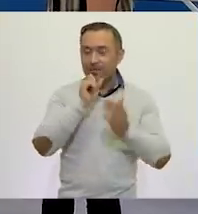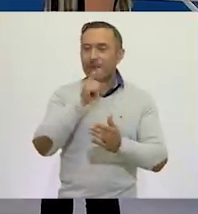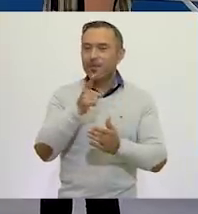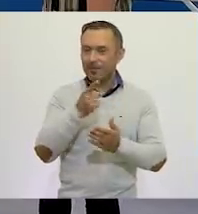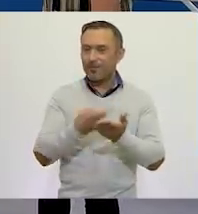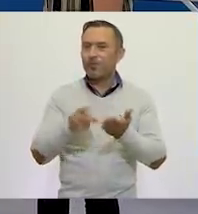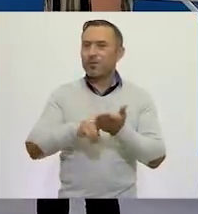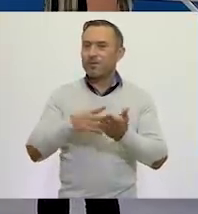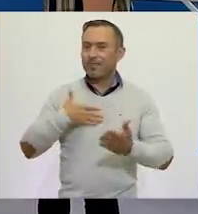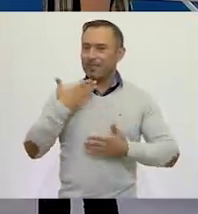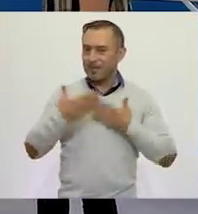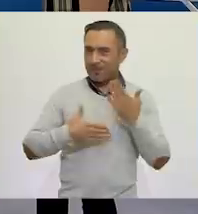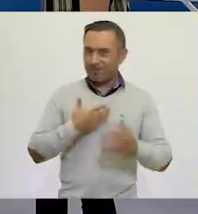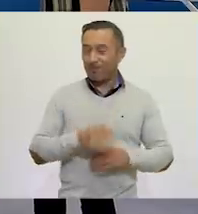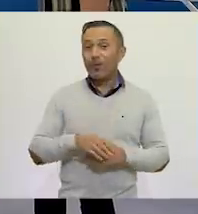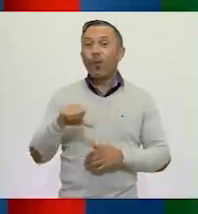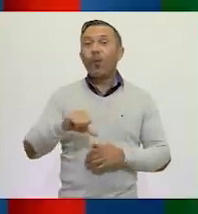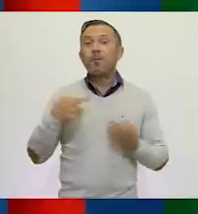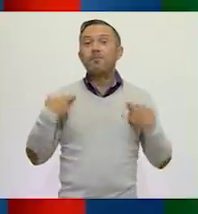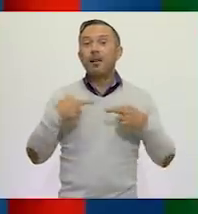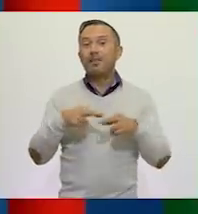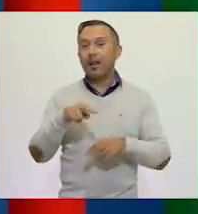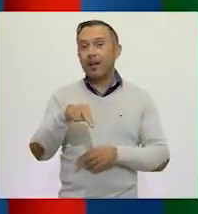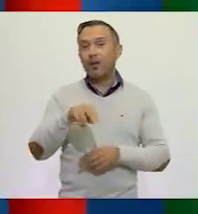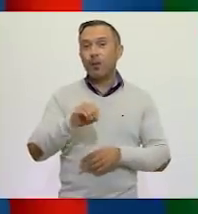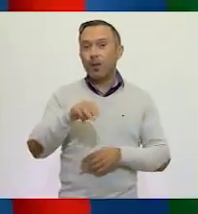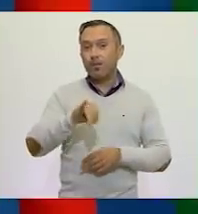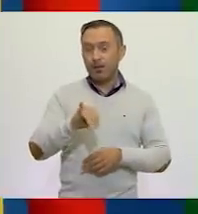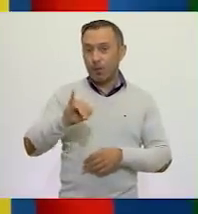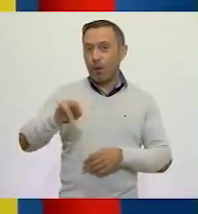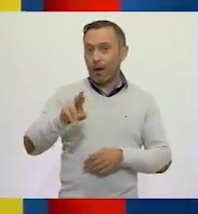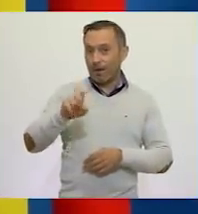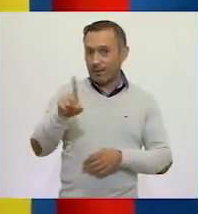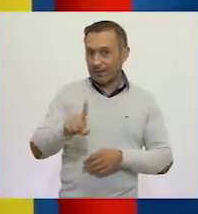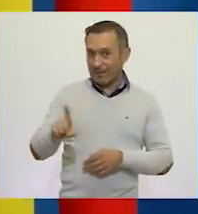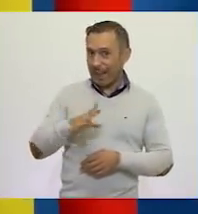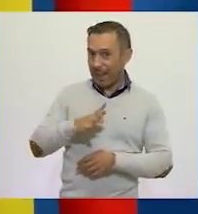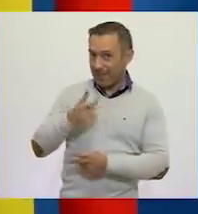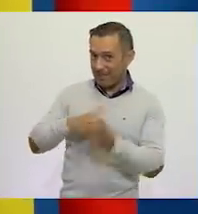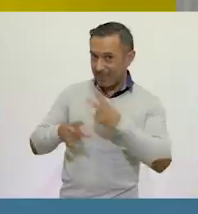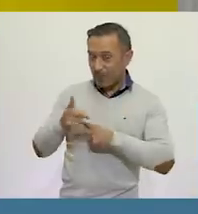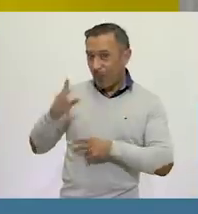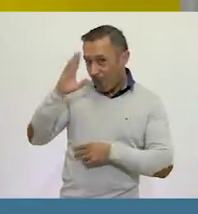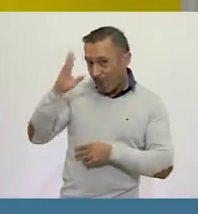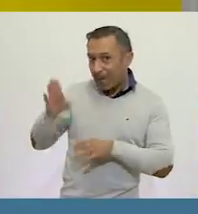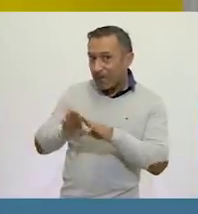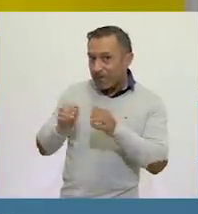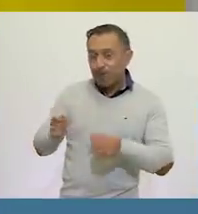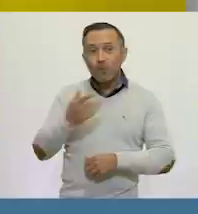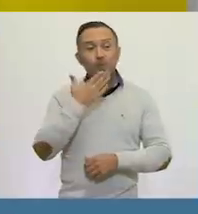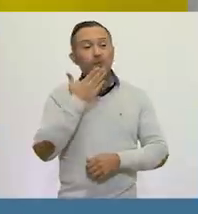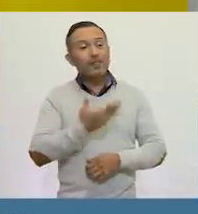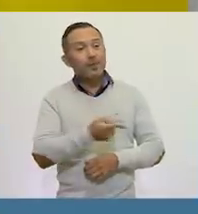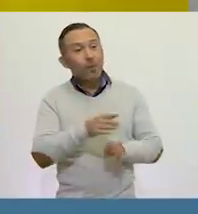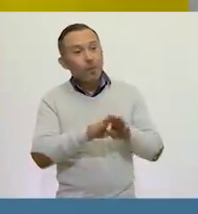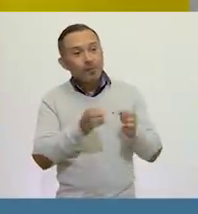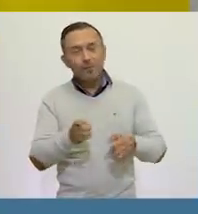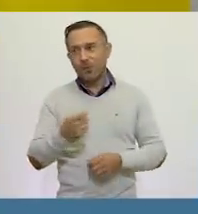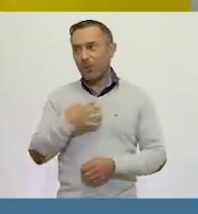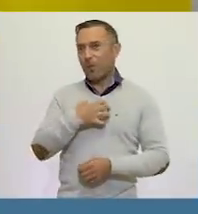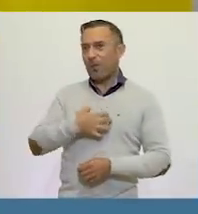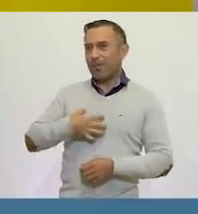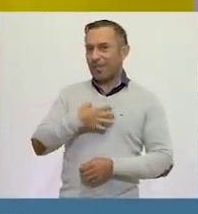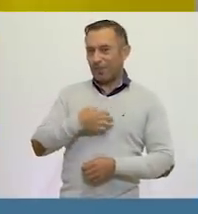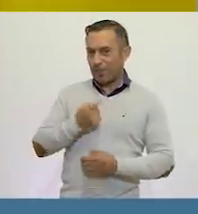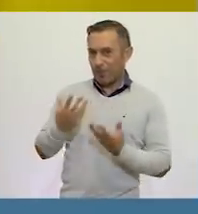Hoy nos acompaña la maestra Noemí Juárez. Maestra, bienvenida. Hola Juan Carlos, ¿cómo estás? Muy bien, maestra, contenta de estar aquí. Me da mucho gusto, un gusto